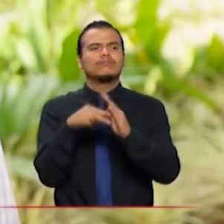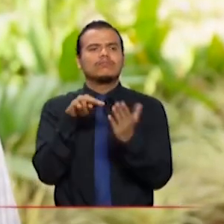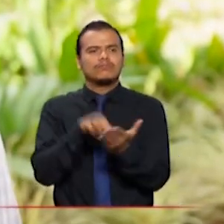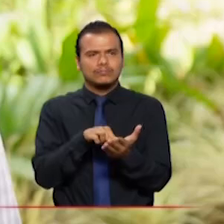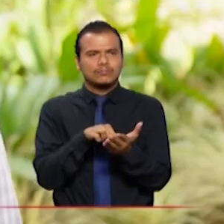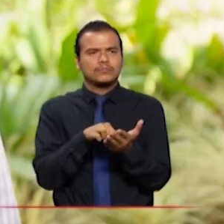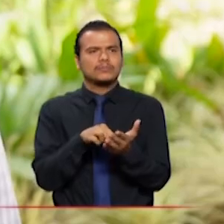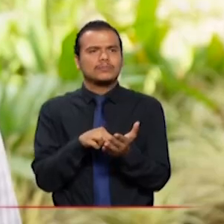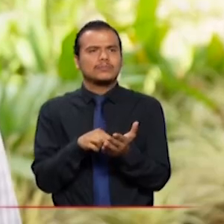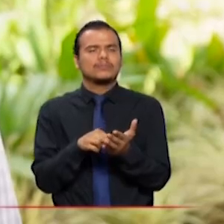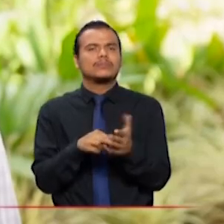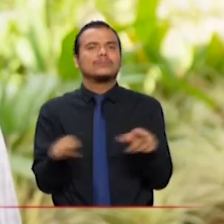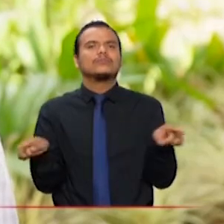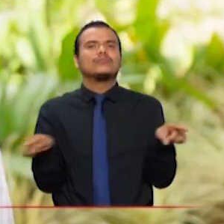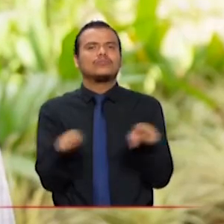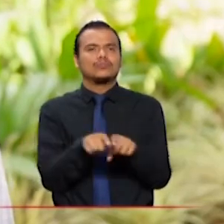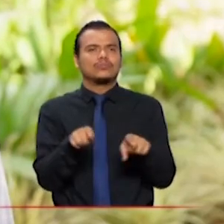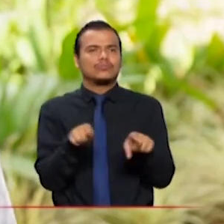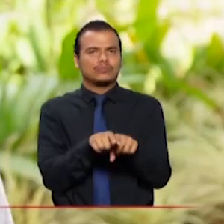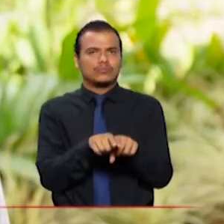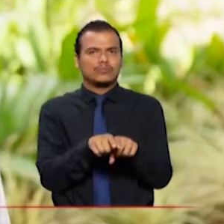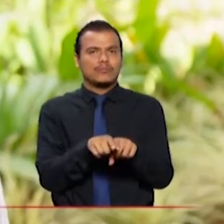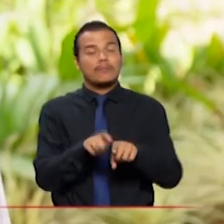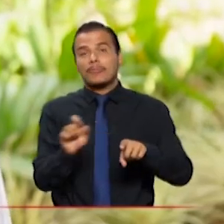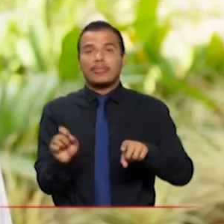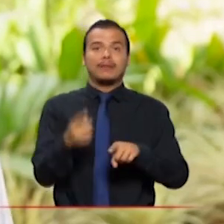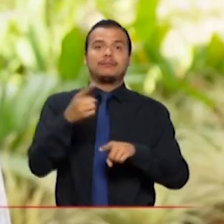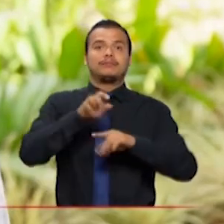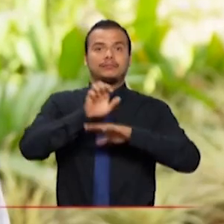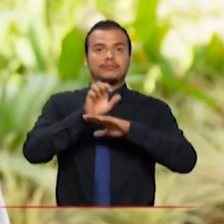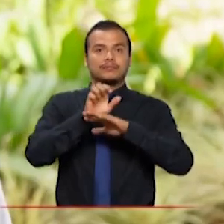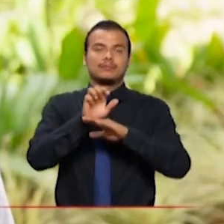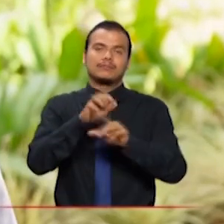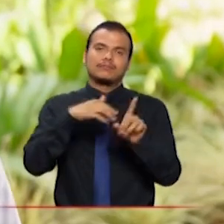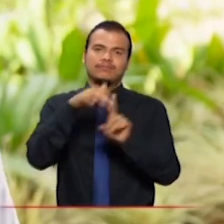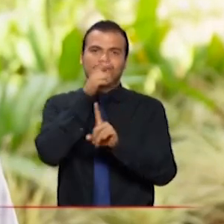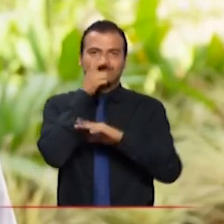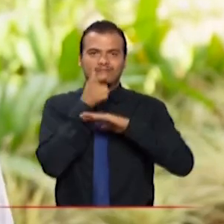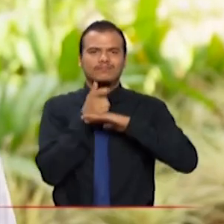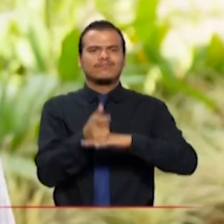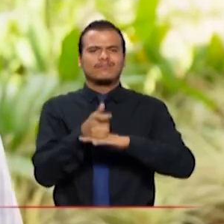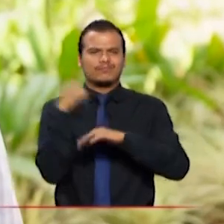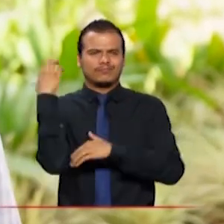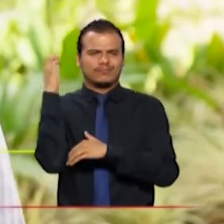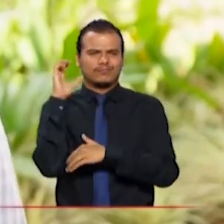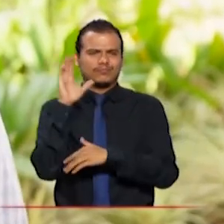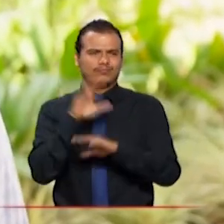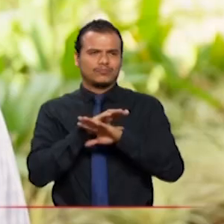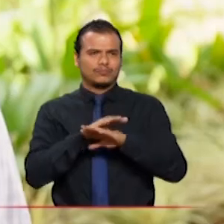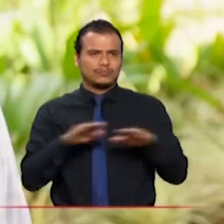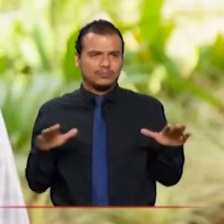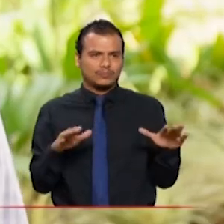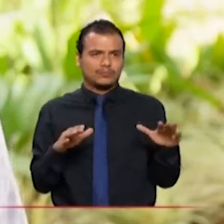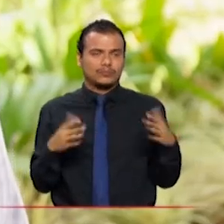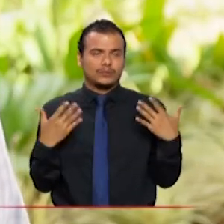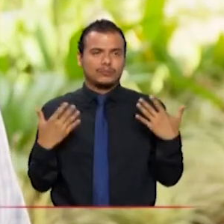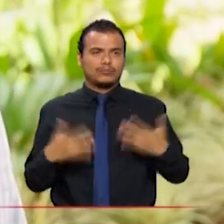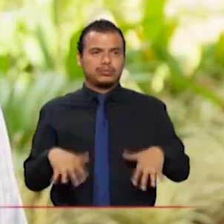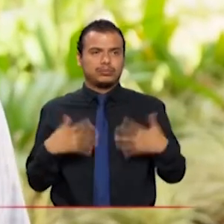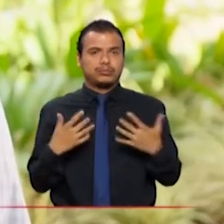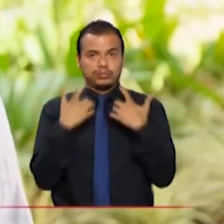sistema ambiental en Colombia y por eso la tenemos que cuidar, porque son solo dos CARs que tienen el nivel